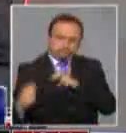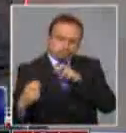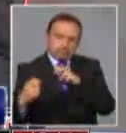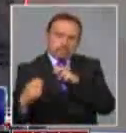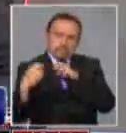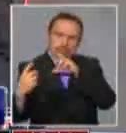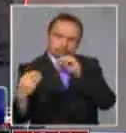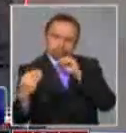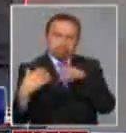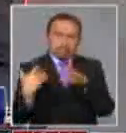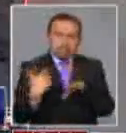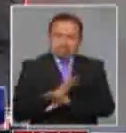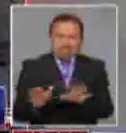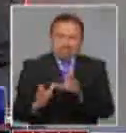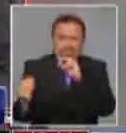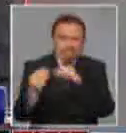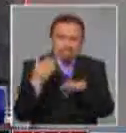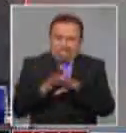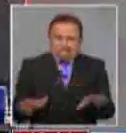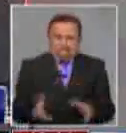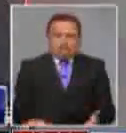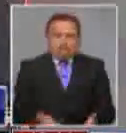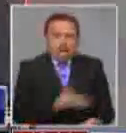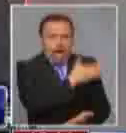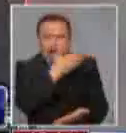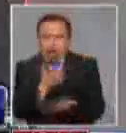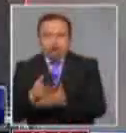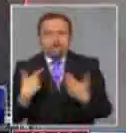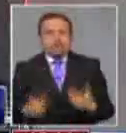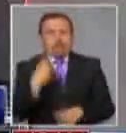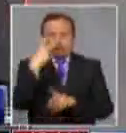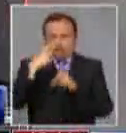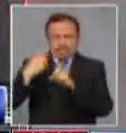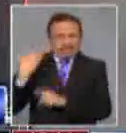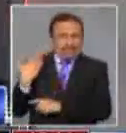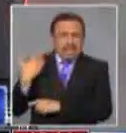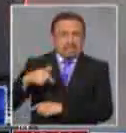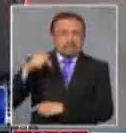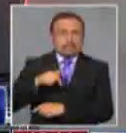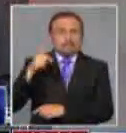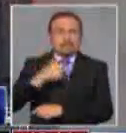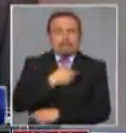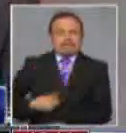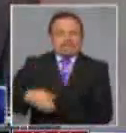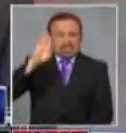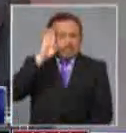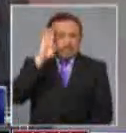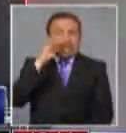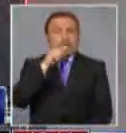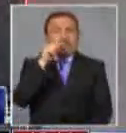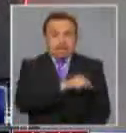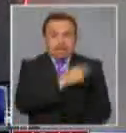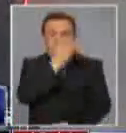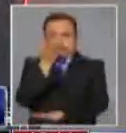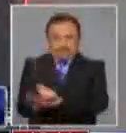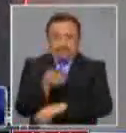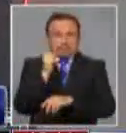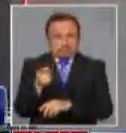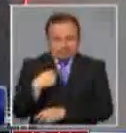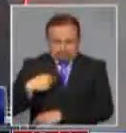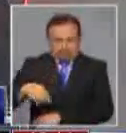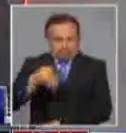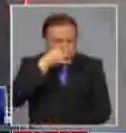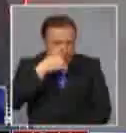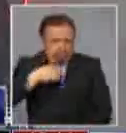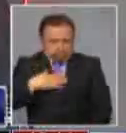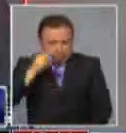Porque hasta el día de hoy no lo ha hecho a pesar que hace dos meses atrás la presidenta de la República le solicitó en presencia